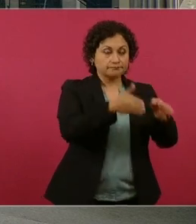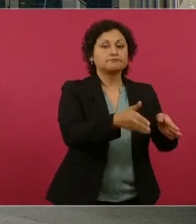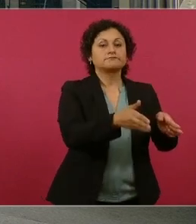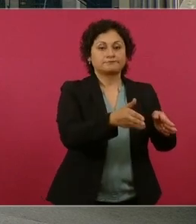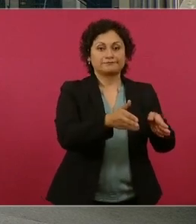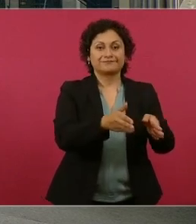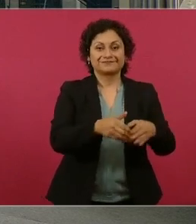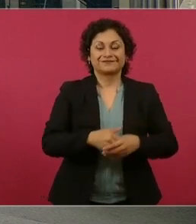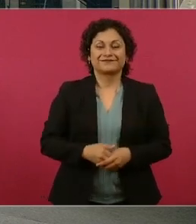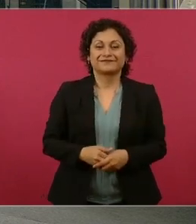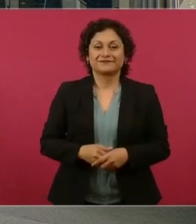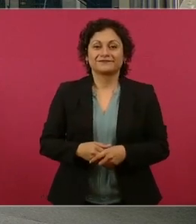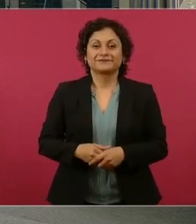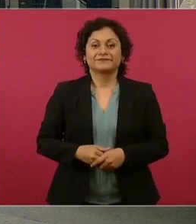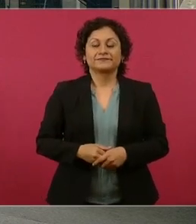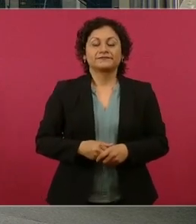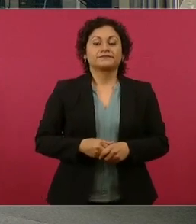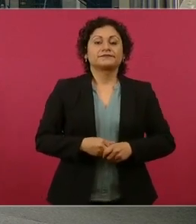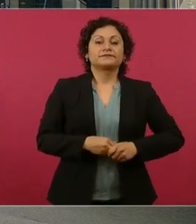Ya, ya.